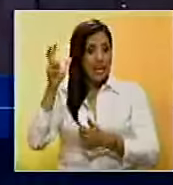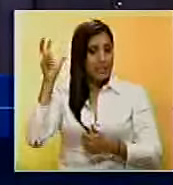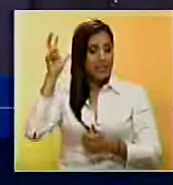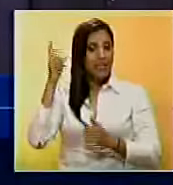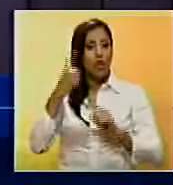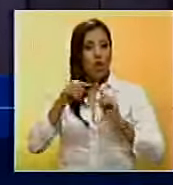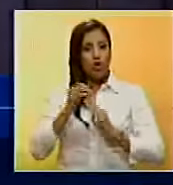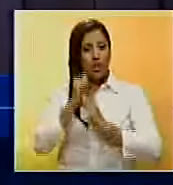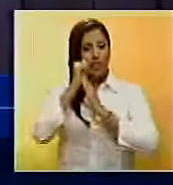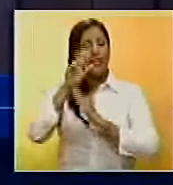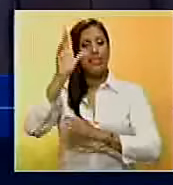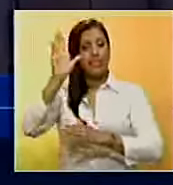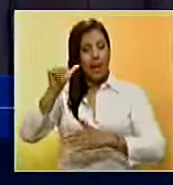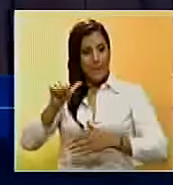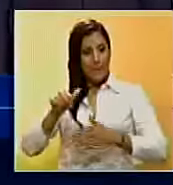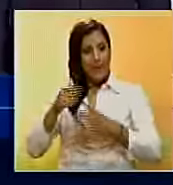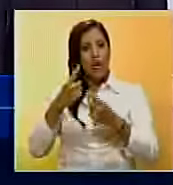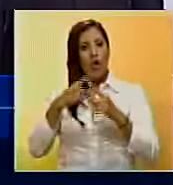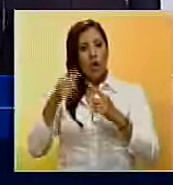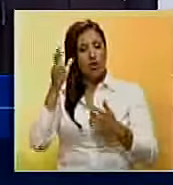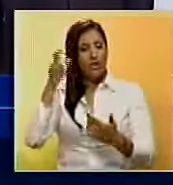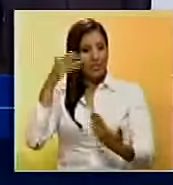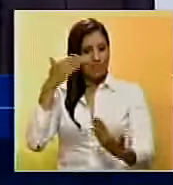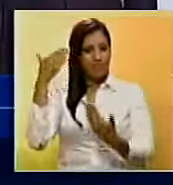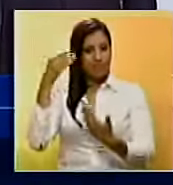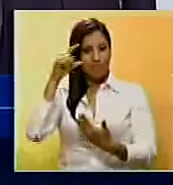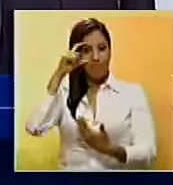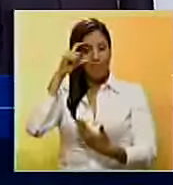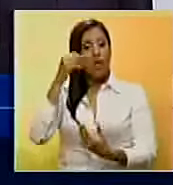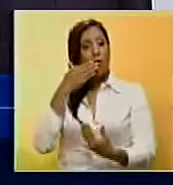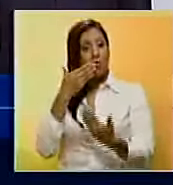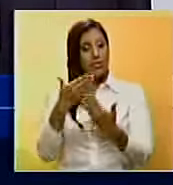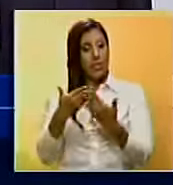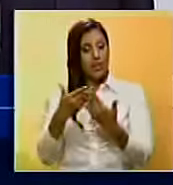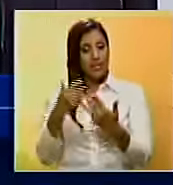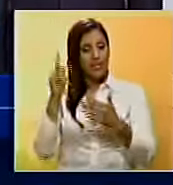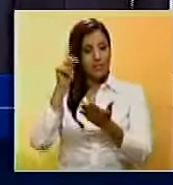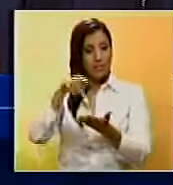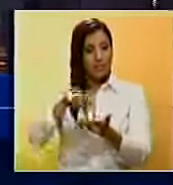Oceanía, así como América del Norte, a la canciller de la República Bolivariana de Venezuela. Muchísimas gracias por su asistencia.